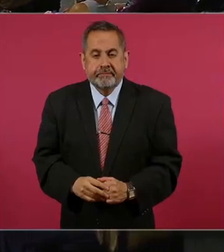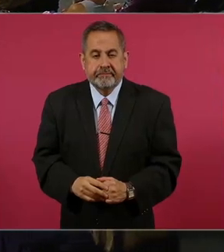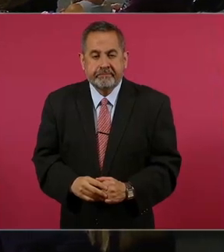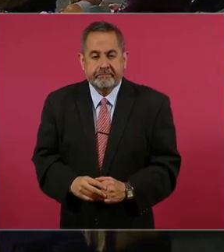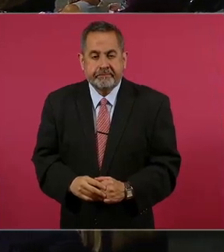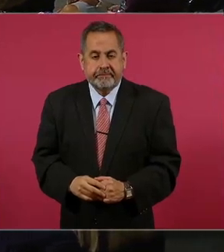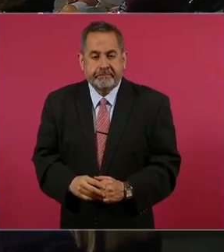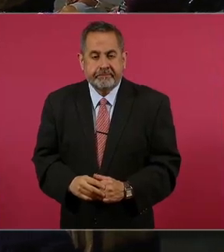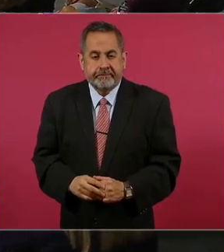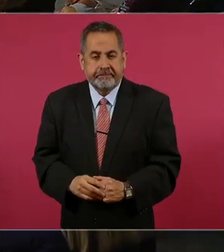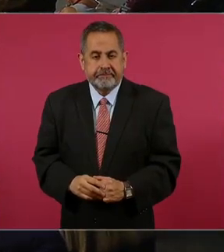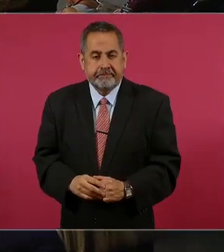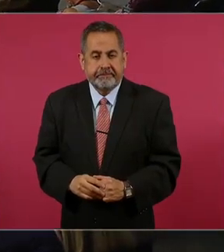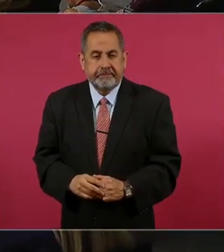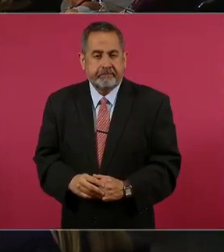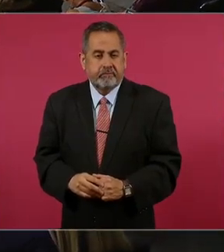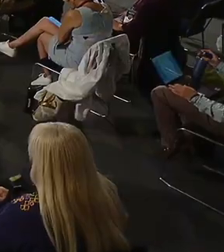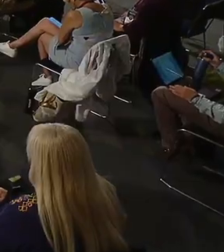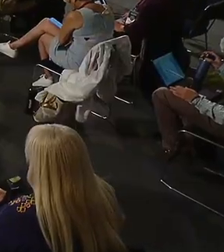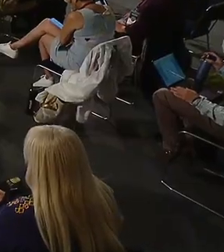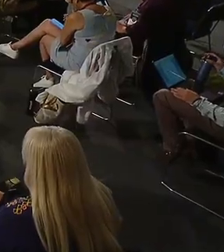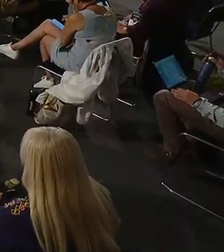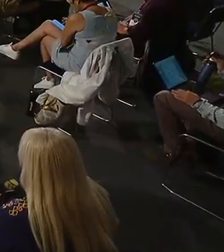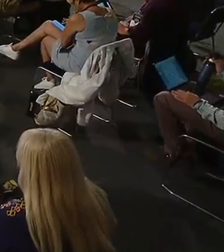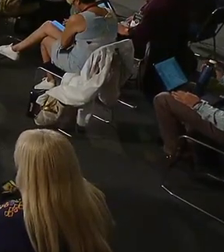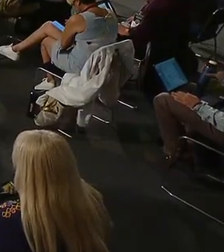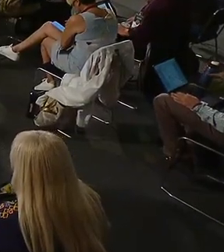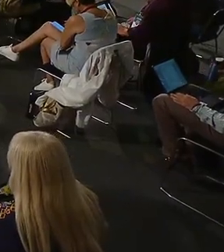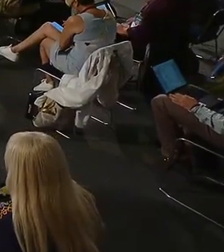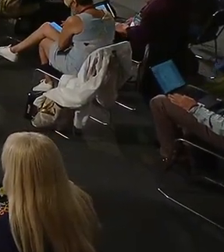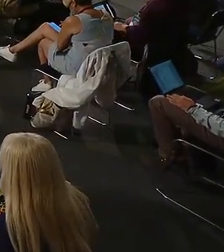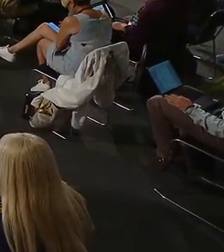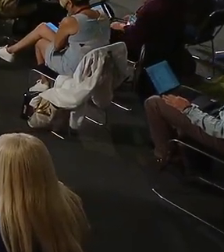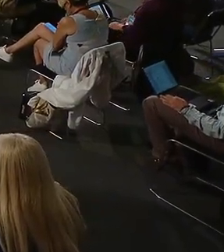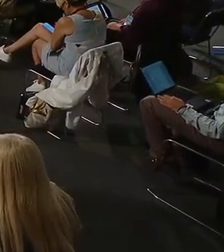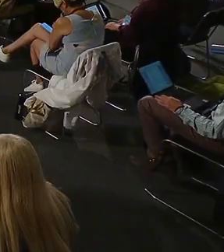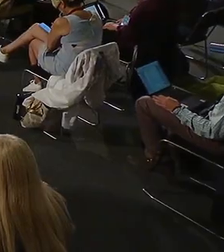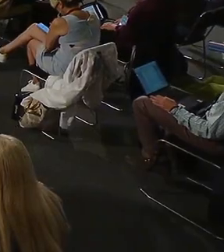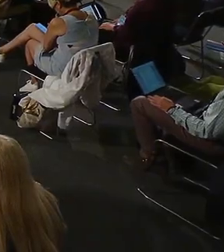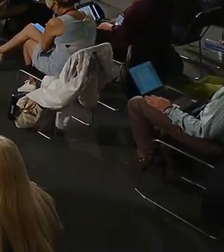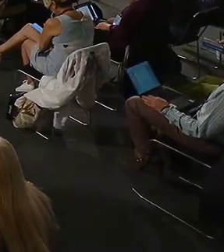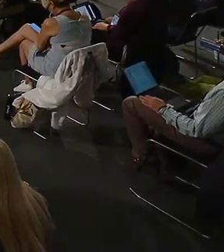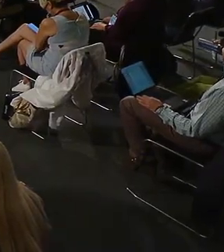que se haga historia y debe al mismo tiempo ser